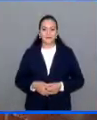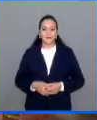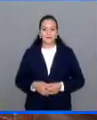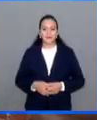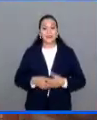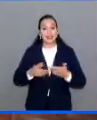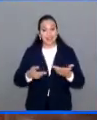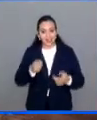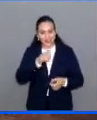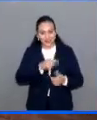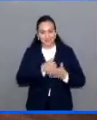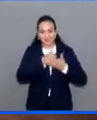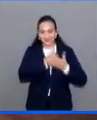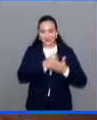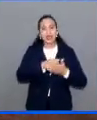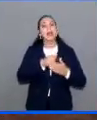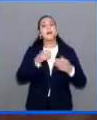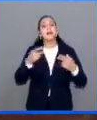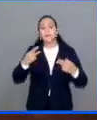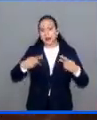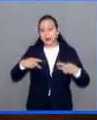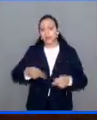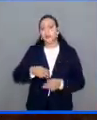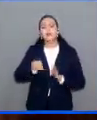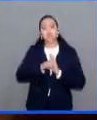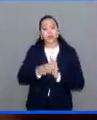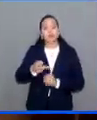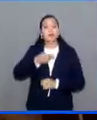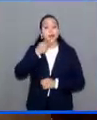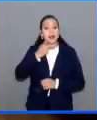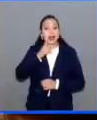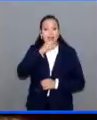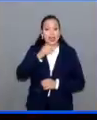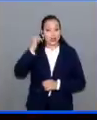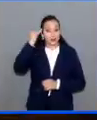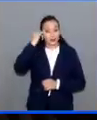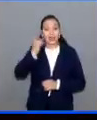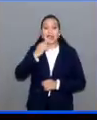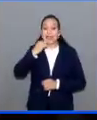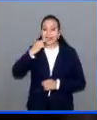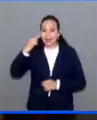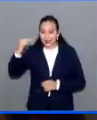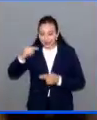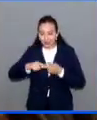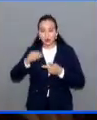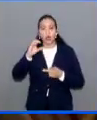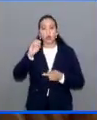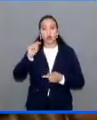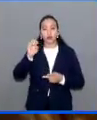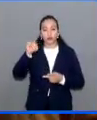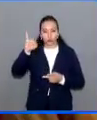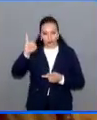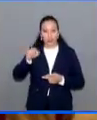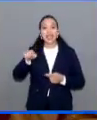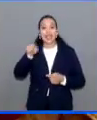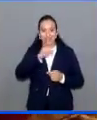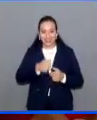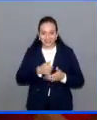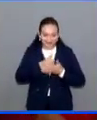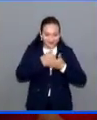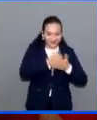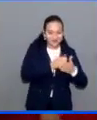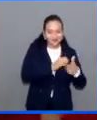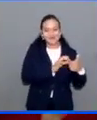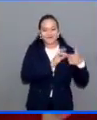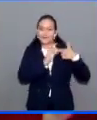su mayoría hablantes de lenguas indígenas como náhuatl u otomí, y se reubicarán a 20 integrantes del personal